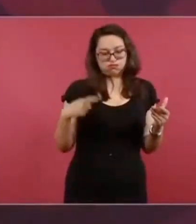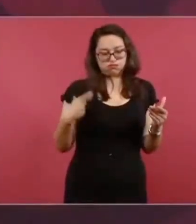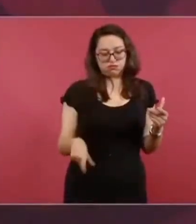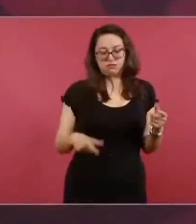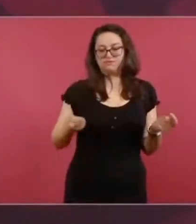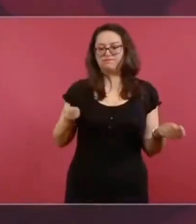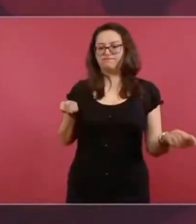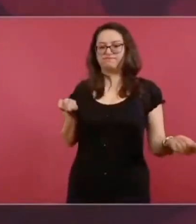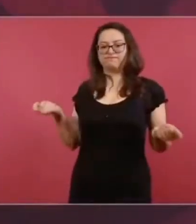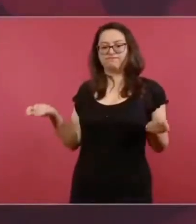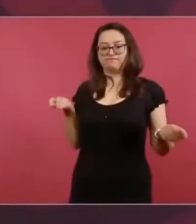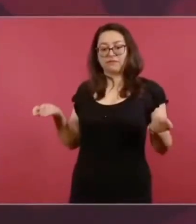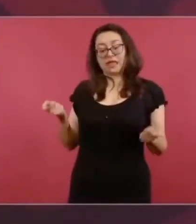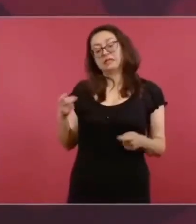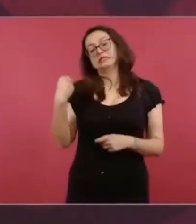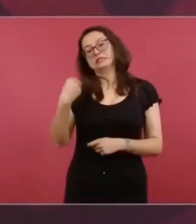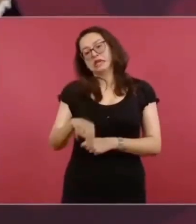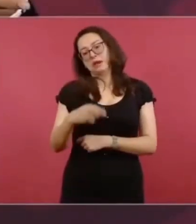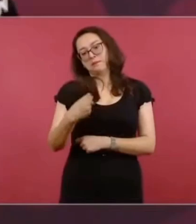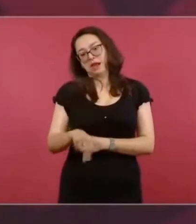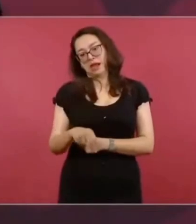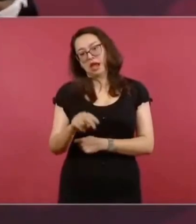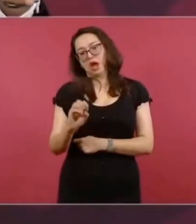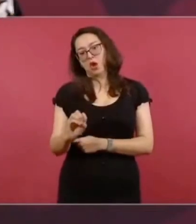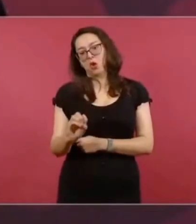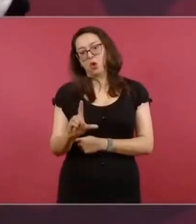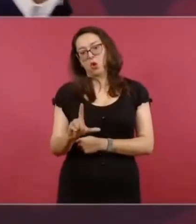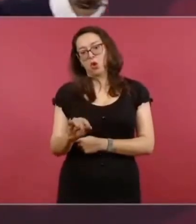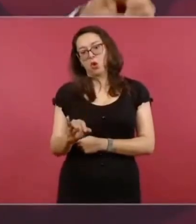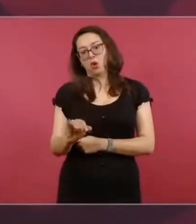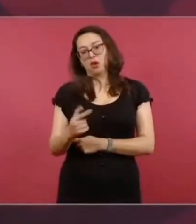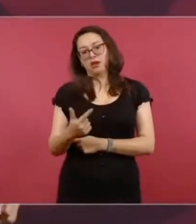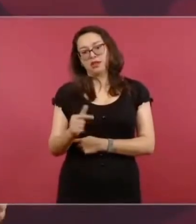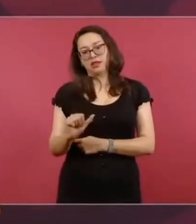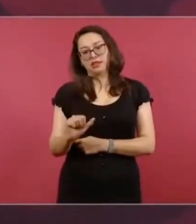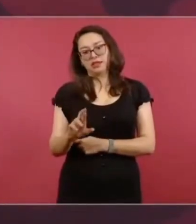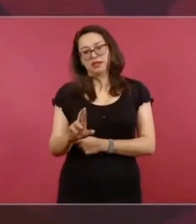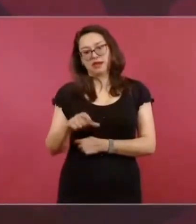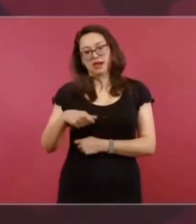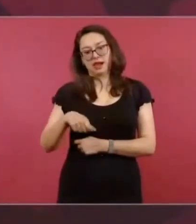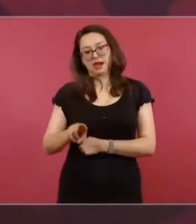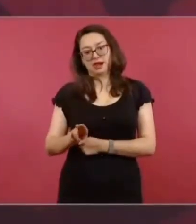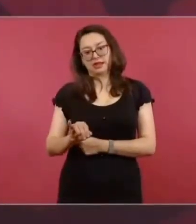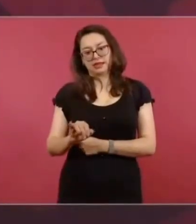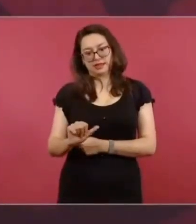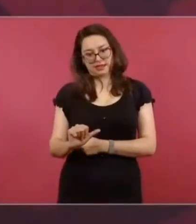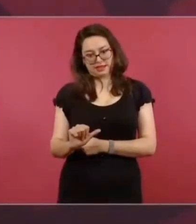con dinero, con el control de los medios de manipulación.